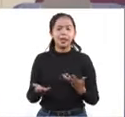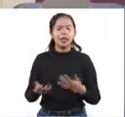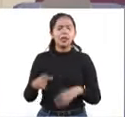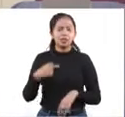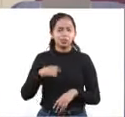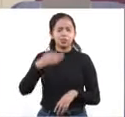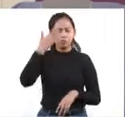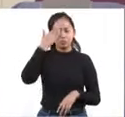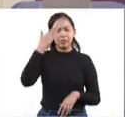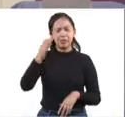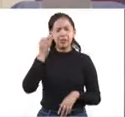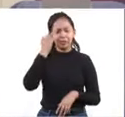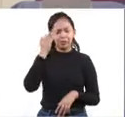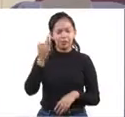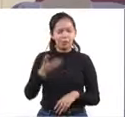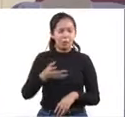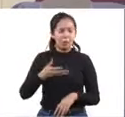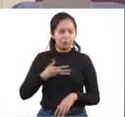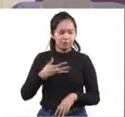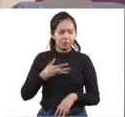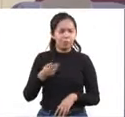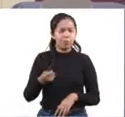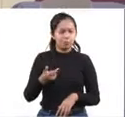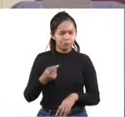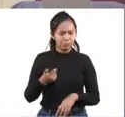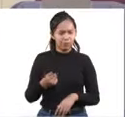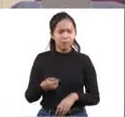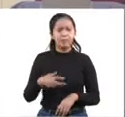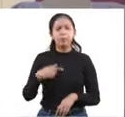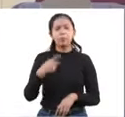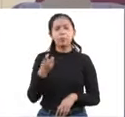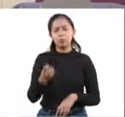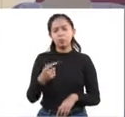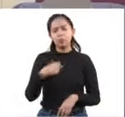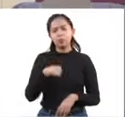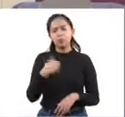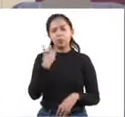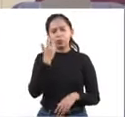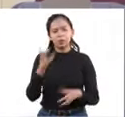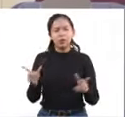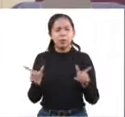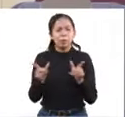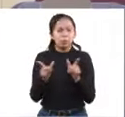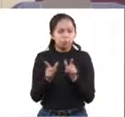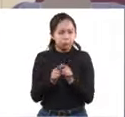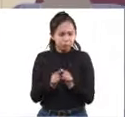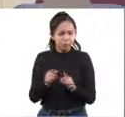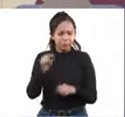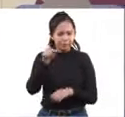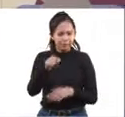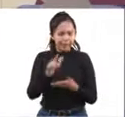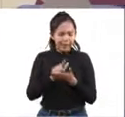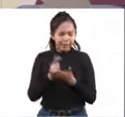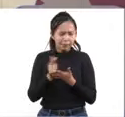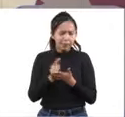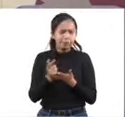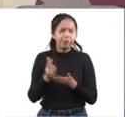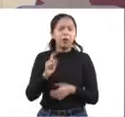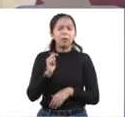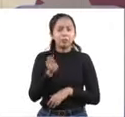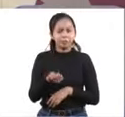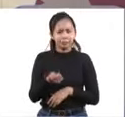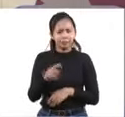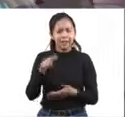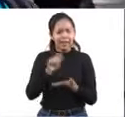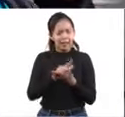quiero agilizar y muy brevemente describir lo que es este libro. Esa es una versión preliminar